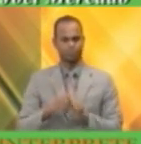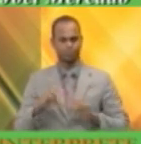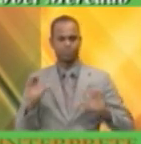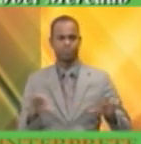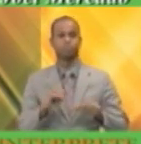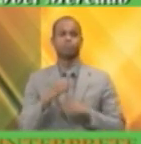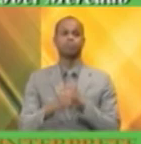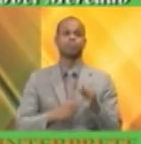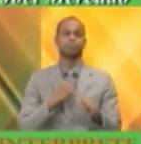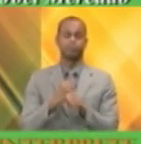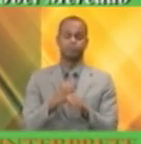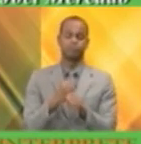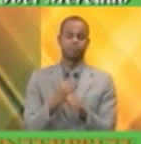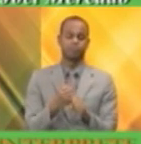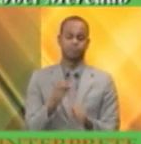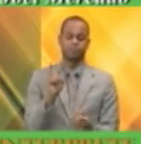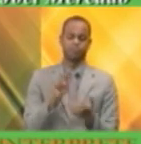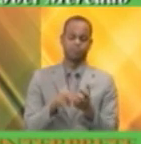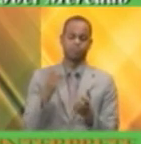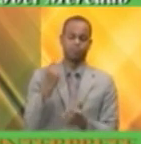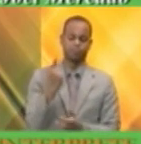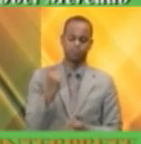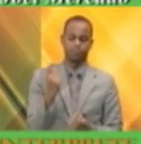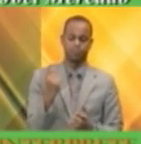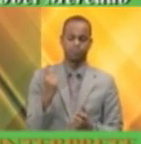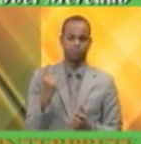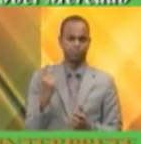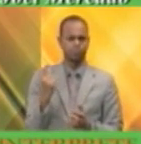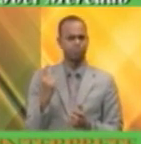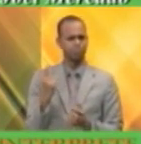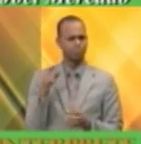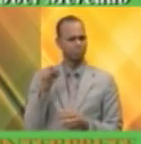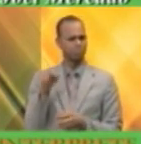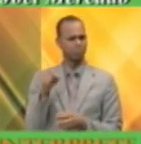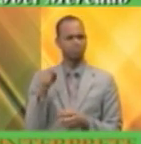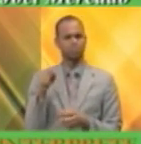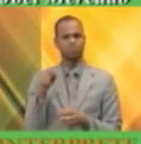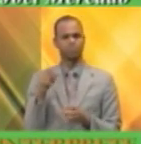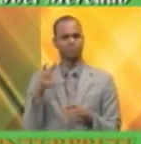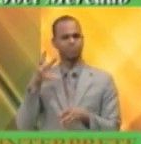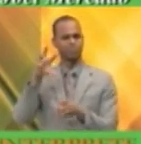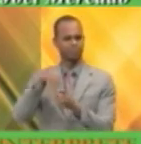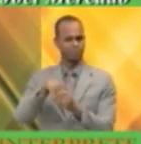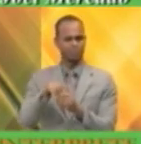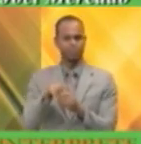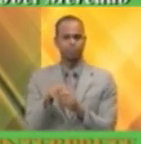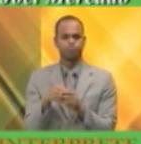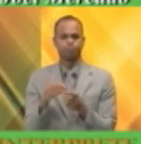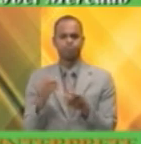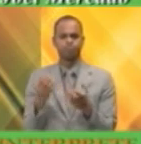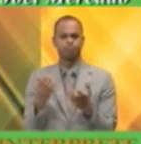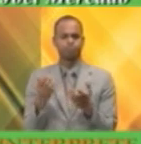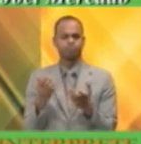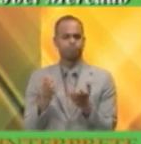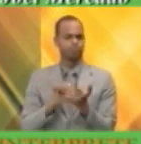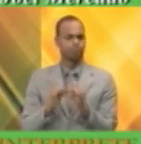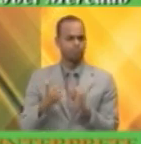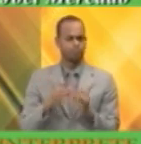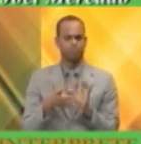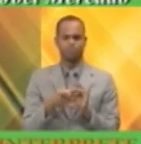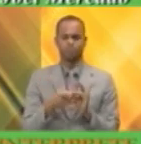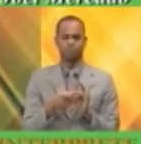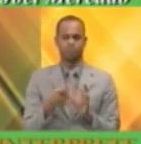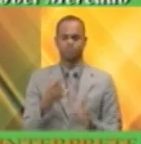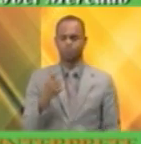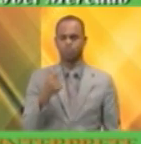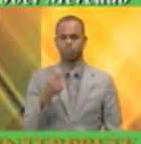año 2011, como organización, tuvimos la participación en los Juegos de Guadalajara,